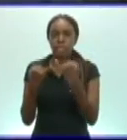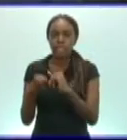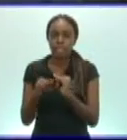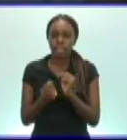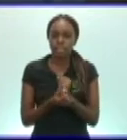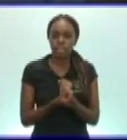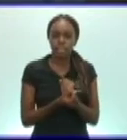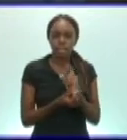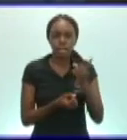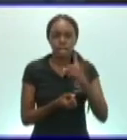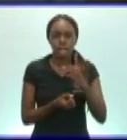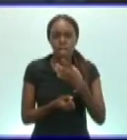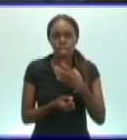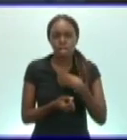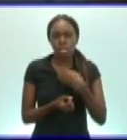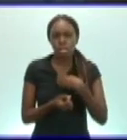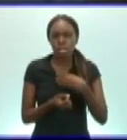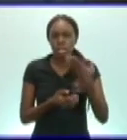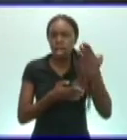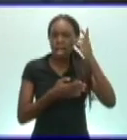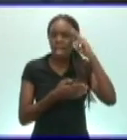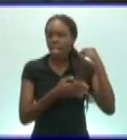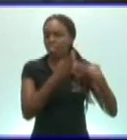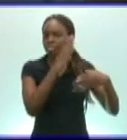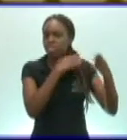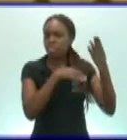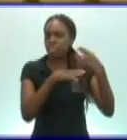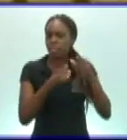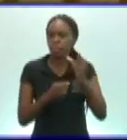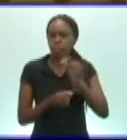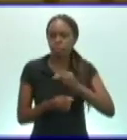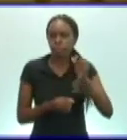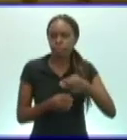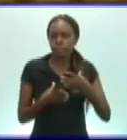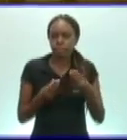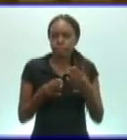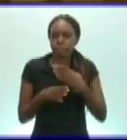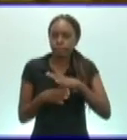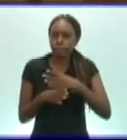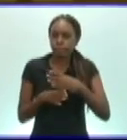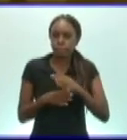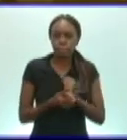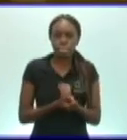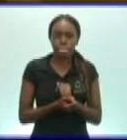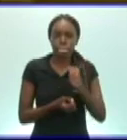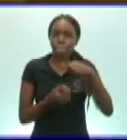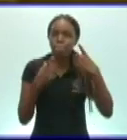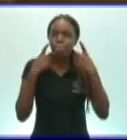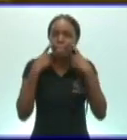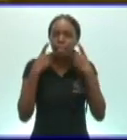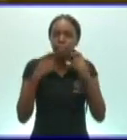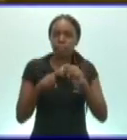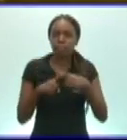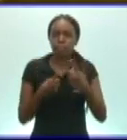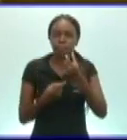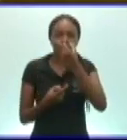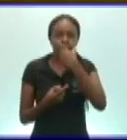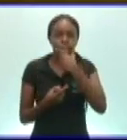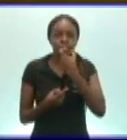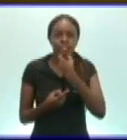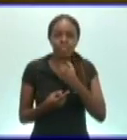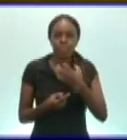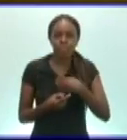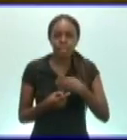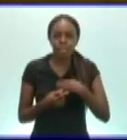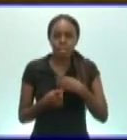que no había sido tanto de sus ancestros como de muchos bayameses. Y esto es un elemento importante porque allí Céspedes entró en contacto no